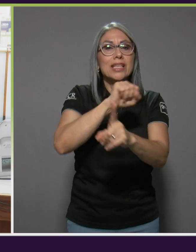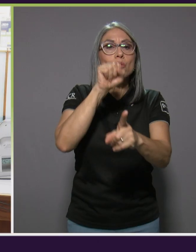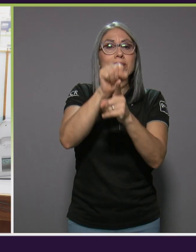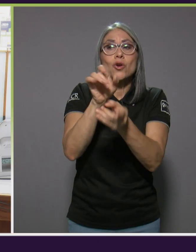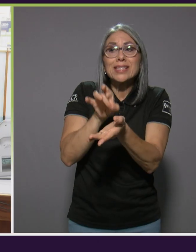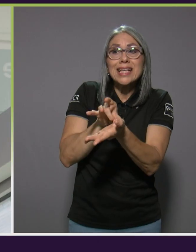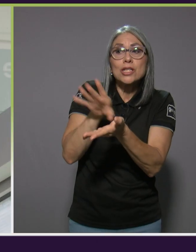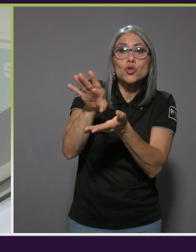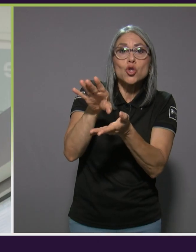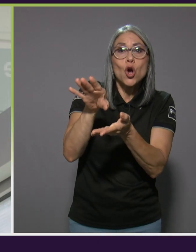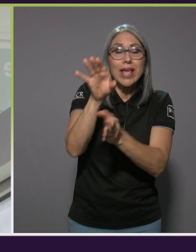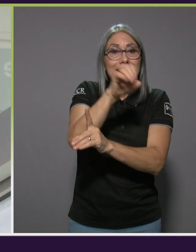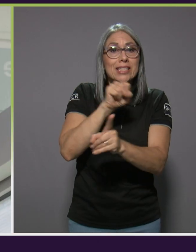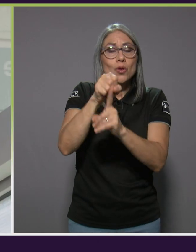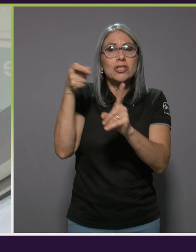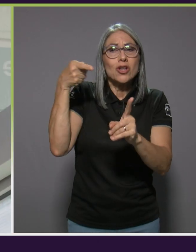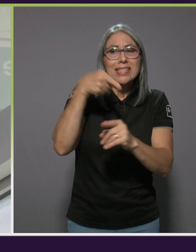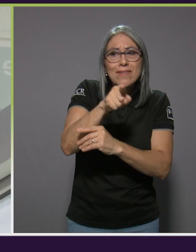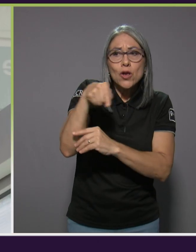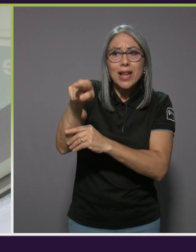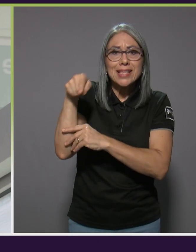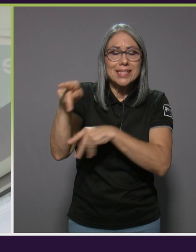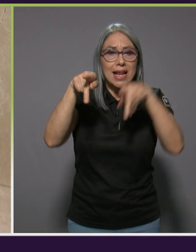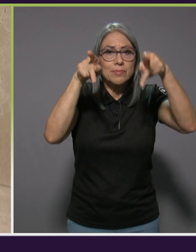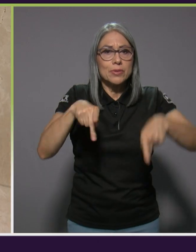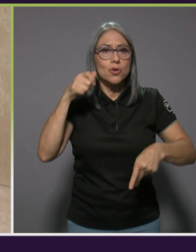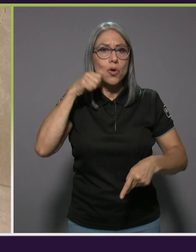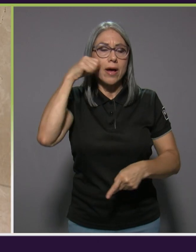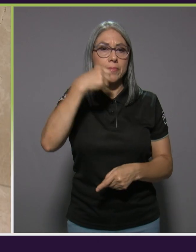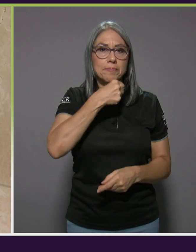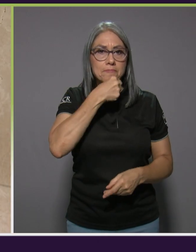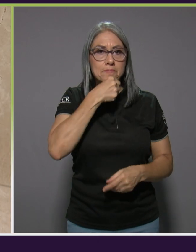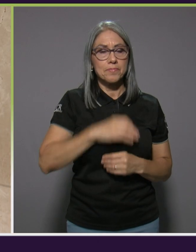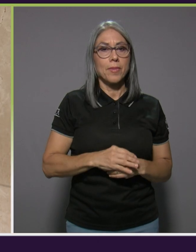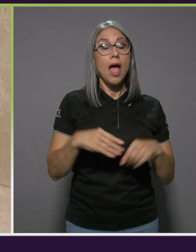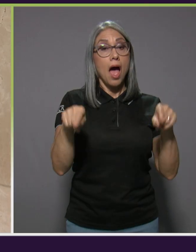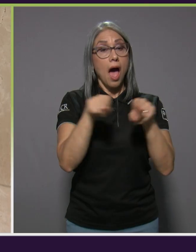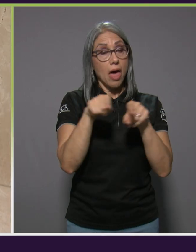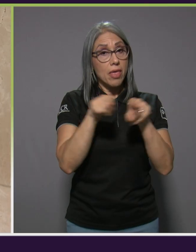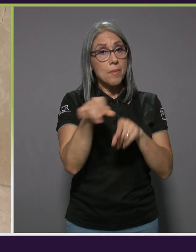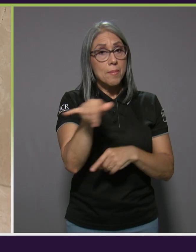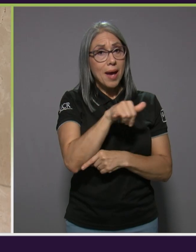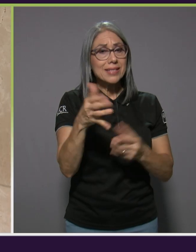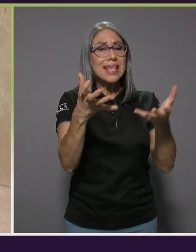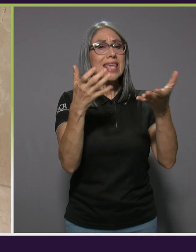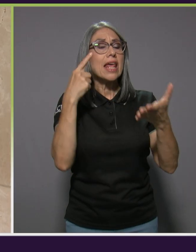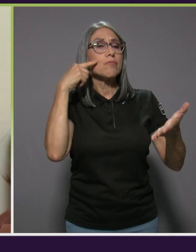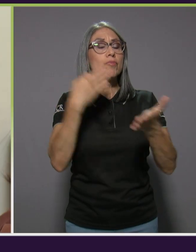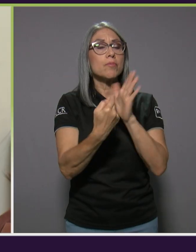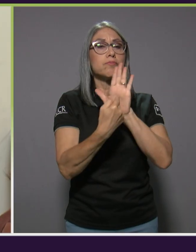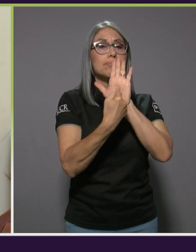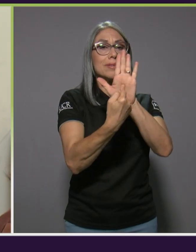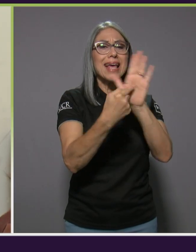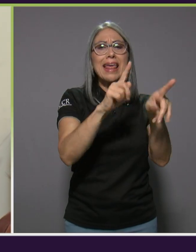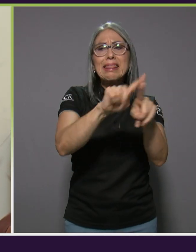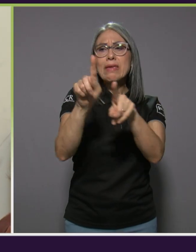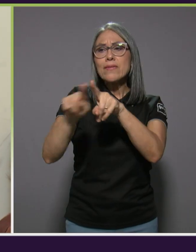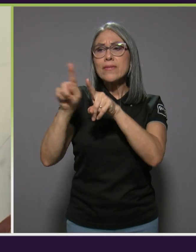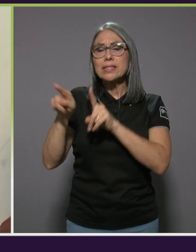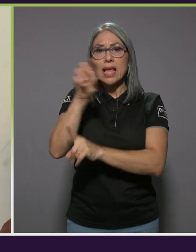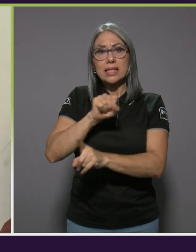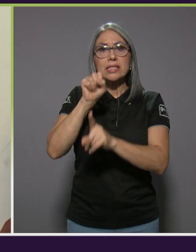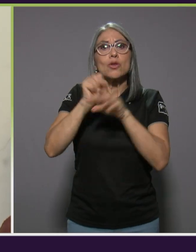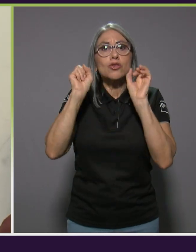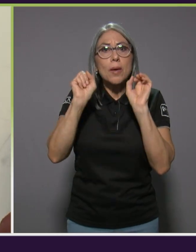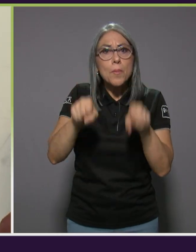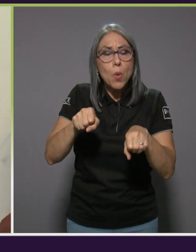y de violencia hacia las personas adultas mayores. Además, busca reflejar la diversidad de situaciones que pueden